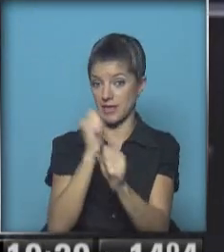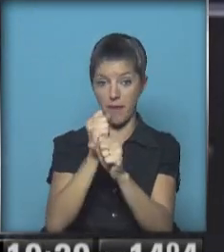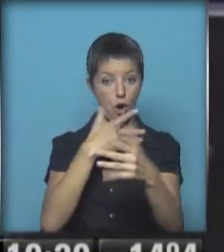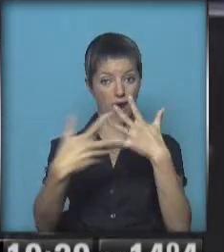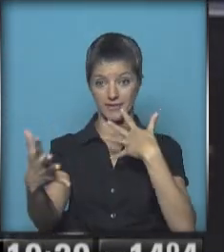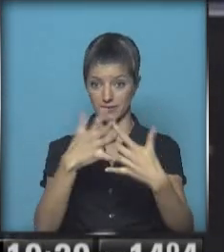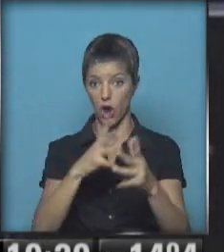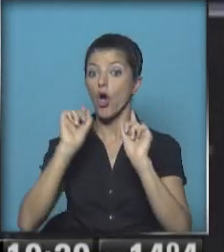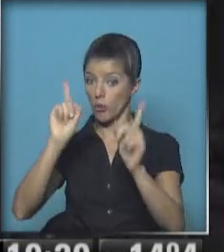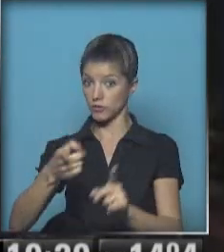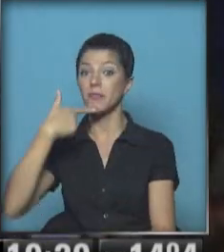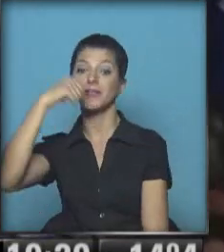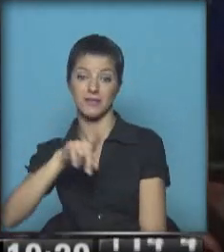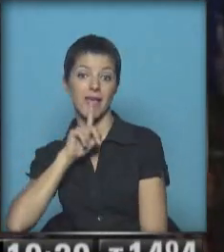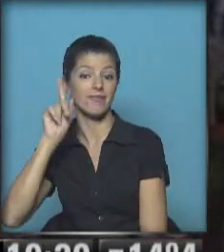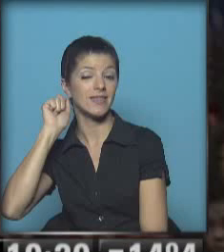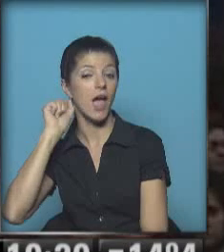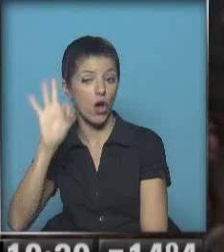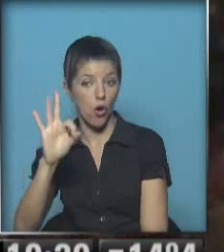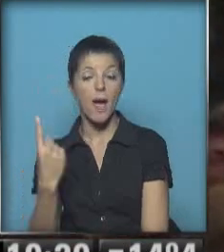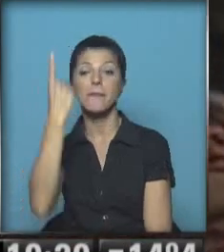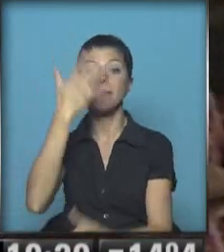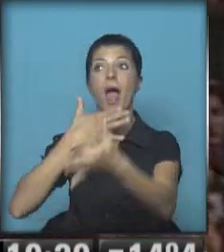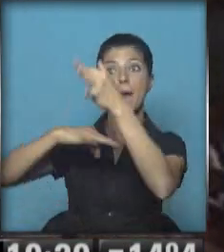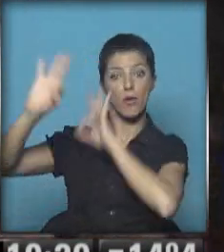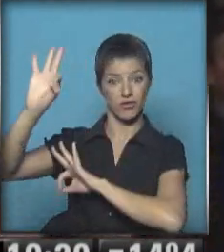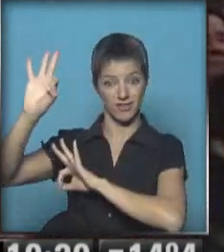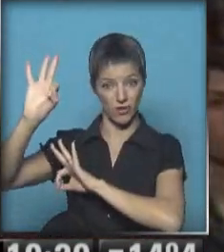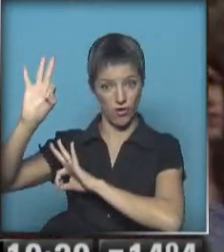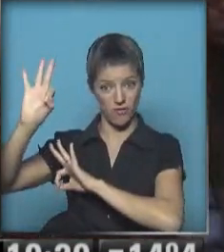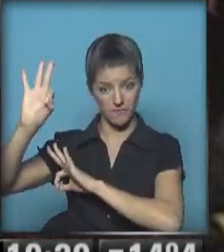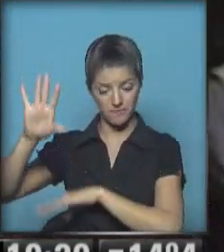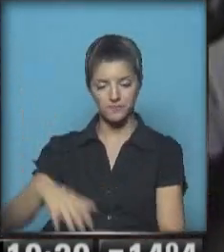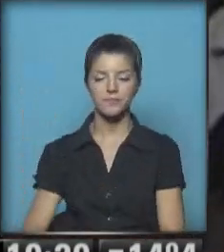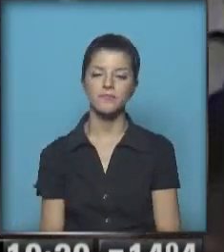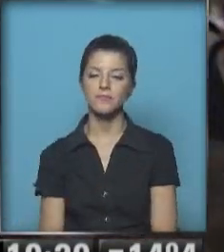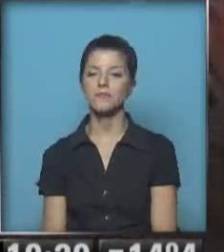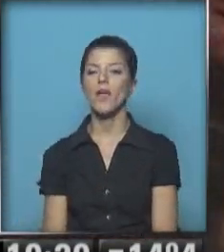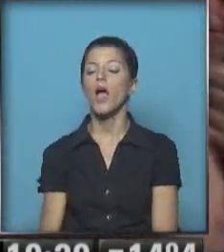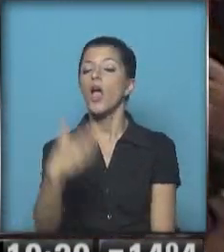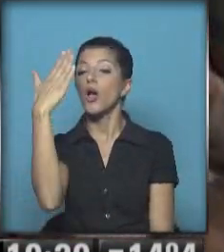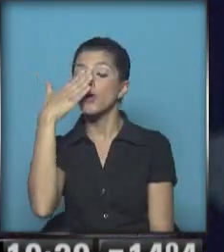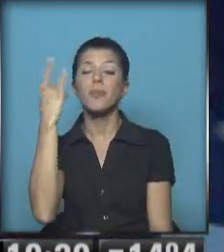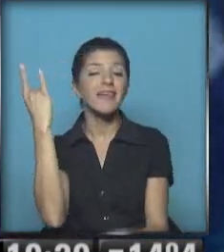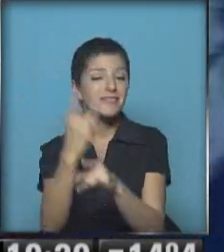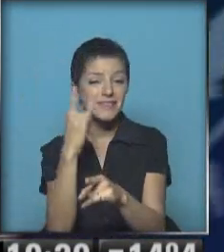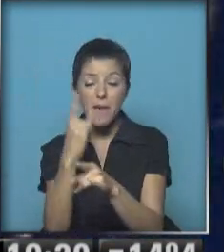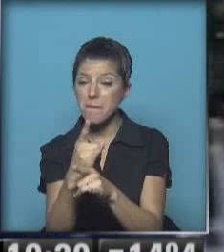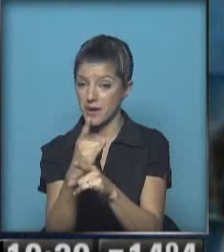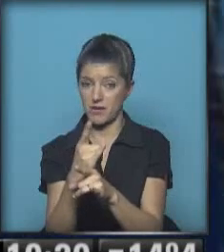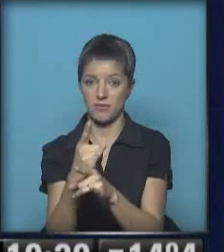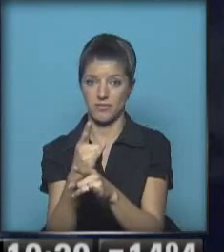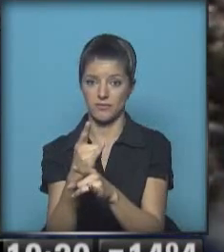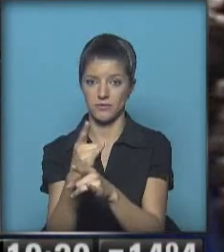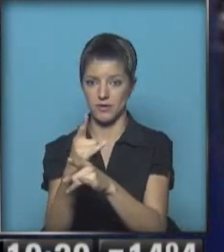la tuvo Santiago, que hizo la primera exportación al mundo. Córdoba siempre estuvo en